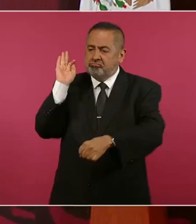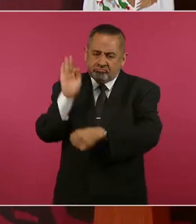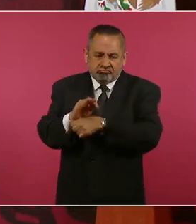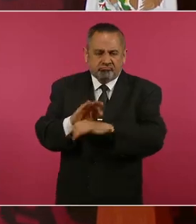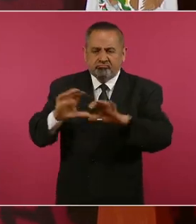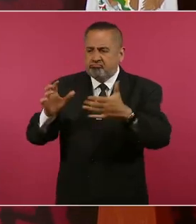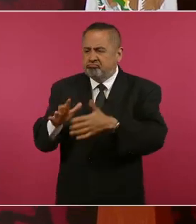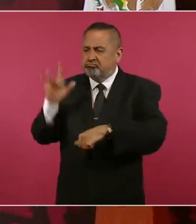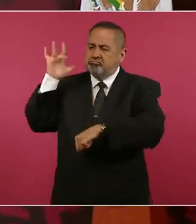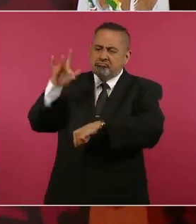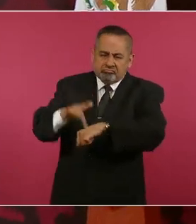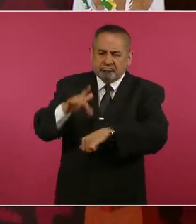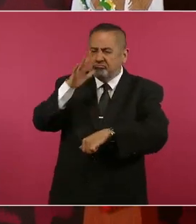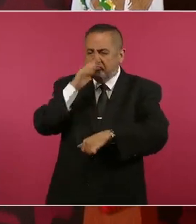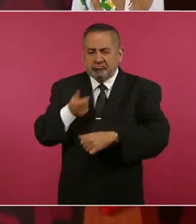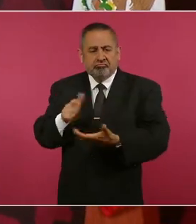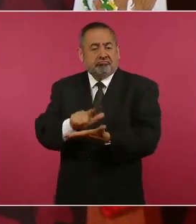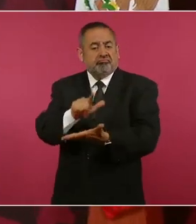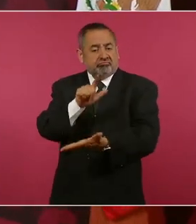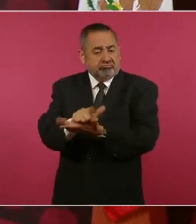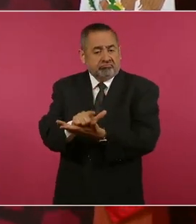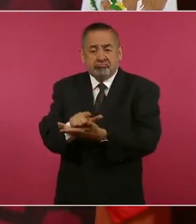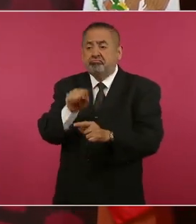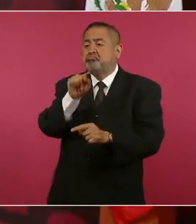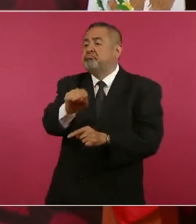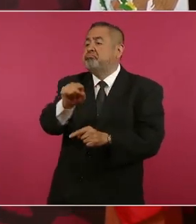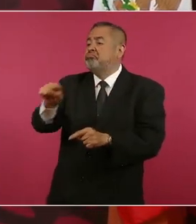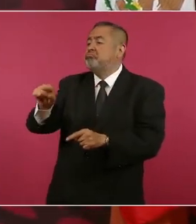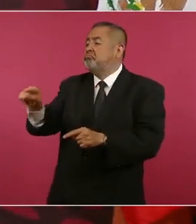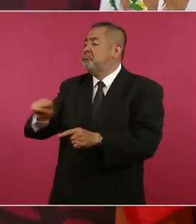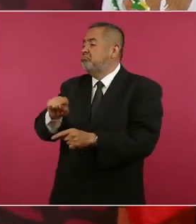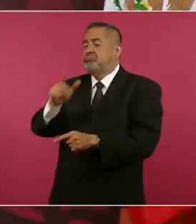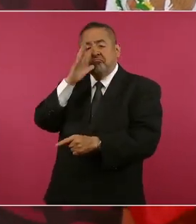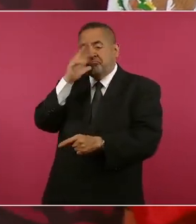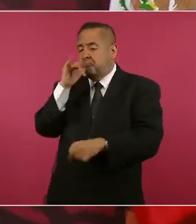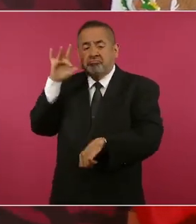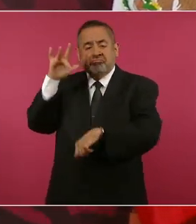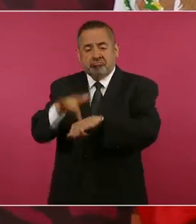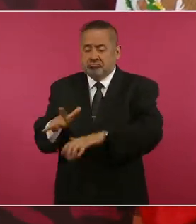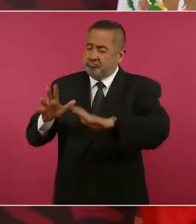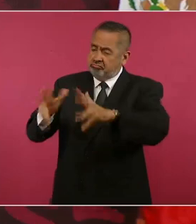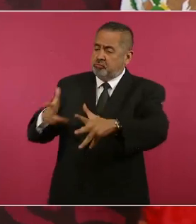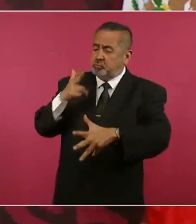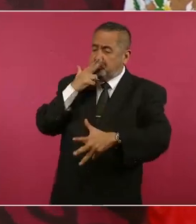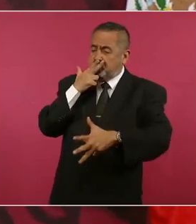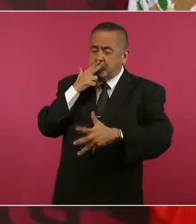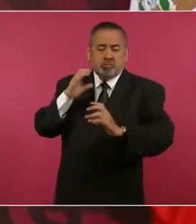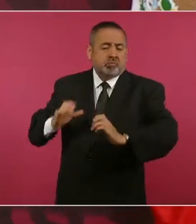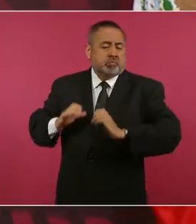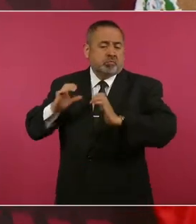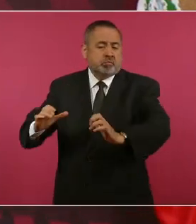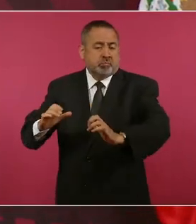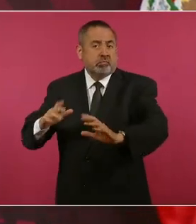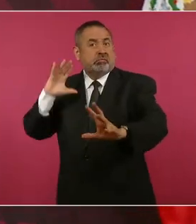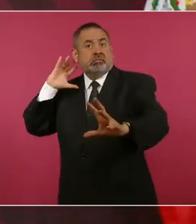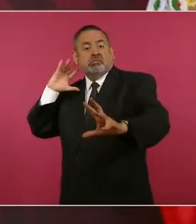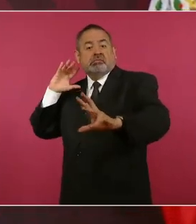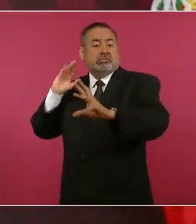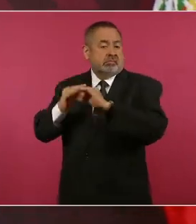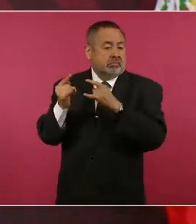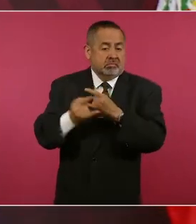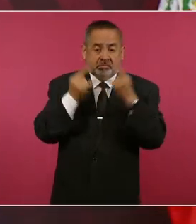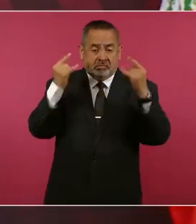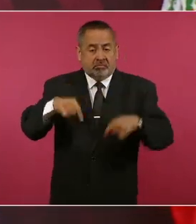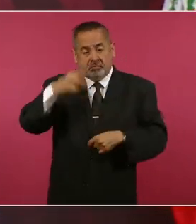protegidas ha decretado en toda la historia del país. En primer